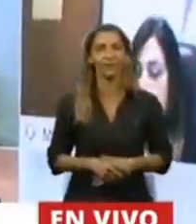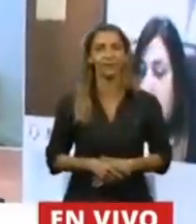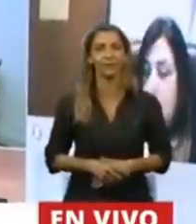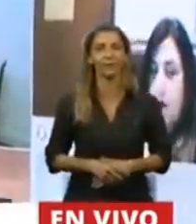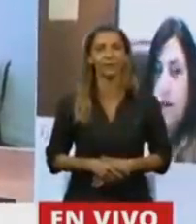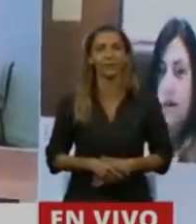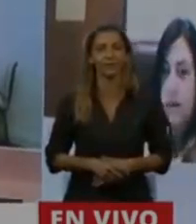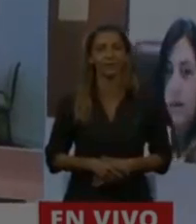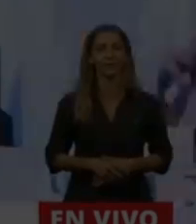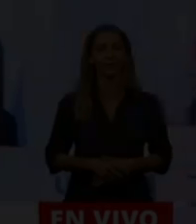Gracias, diputado.